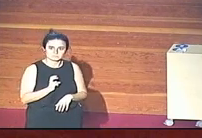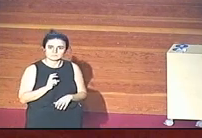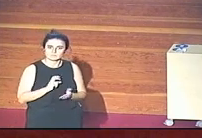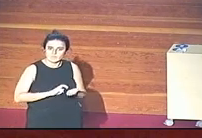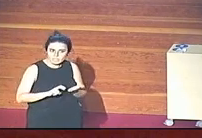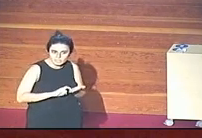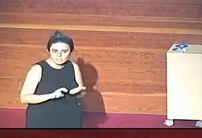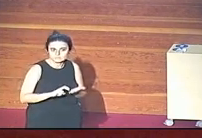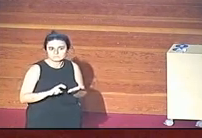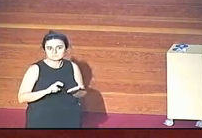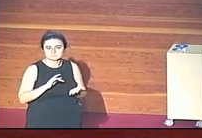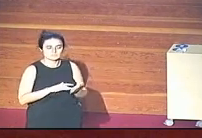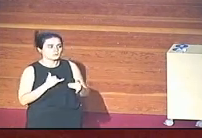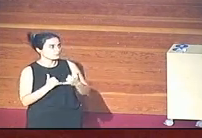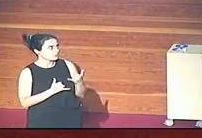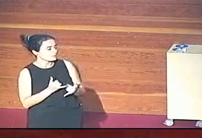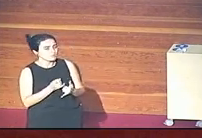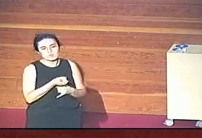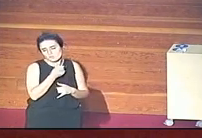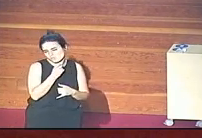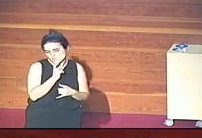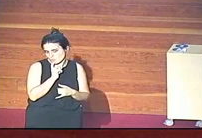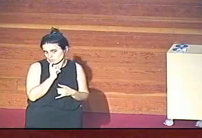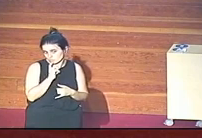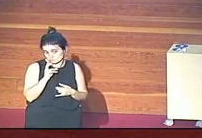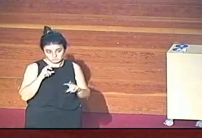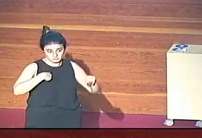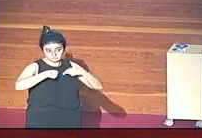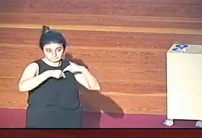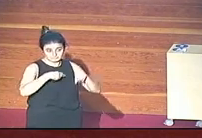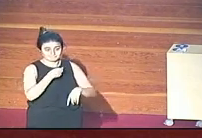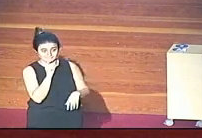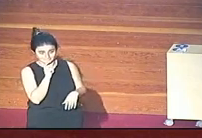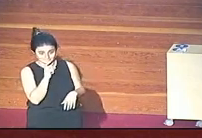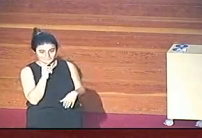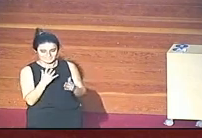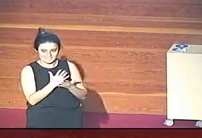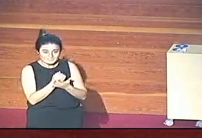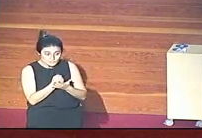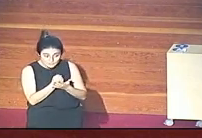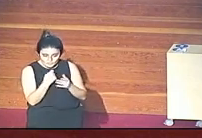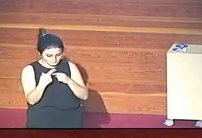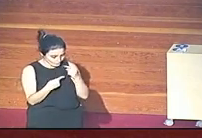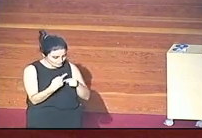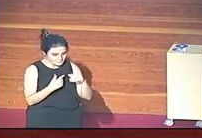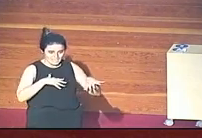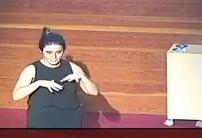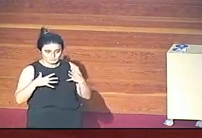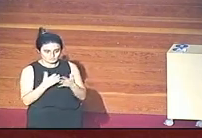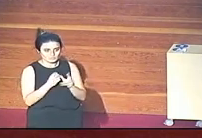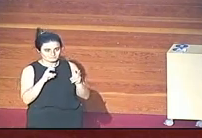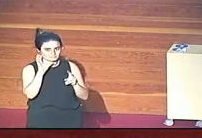en bici como hemos venido ambos temas de movilidad bueno pues todas estas acciones en nuestra vida cotidiana son temas ambientales